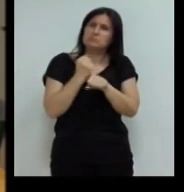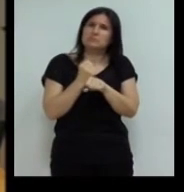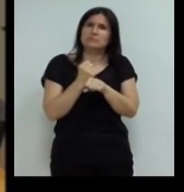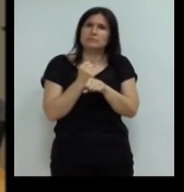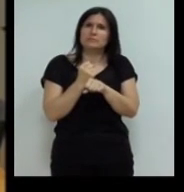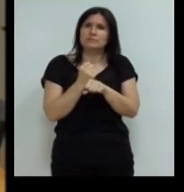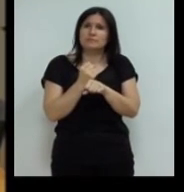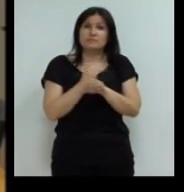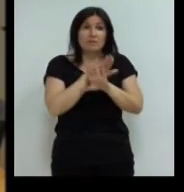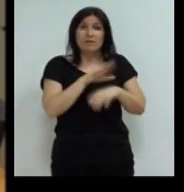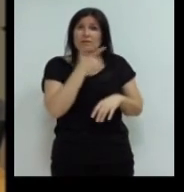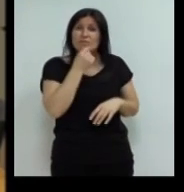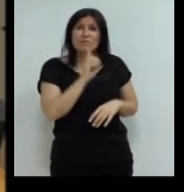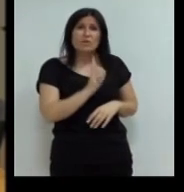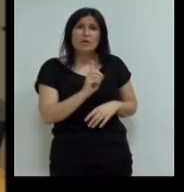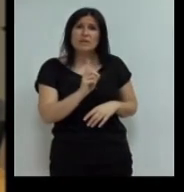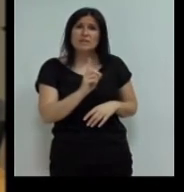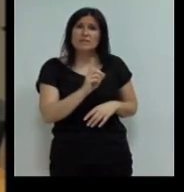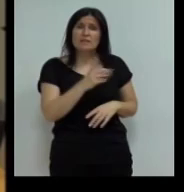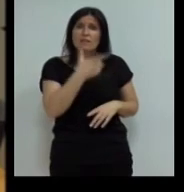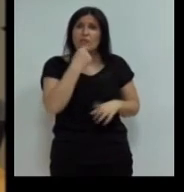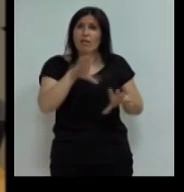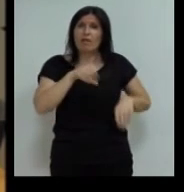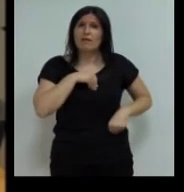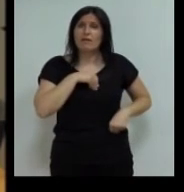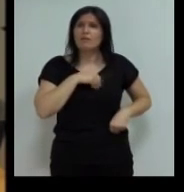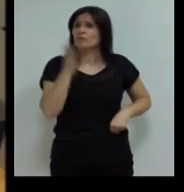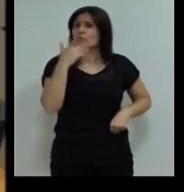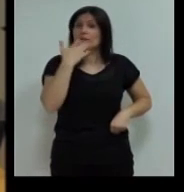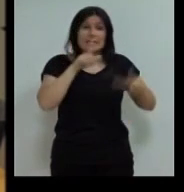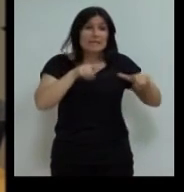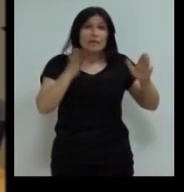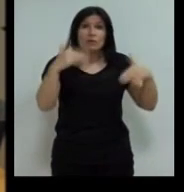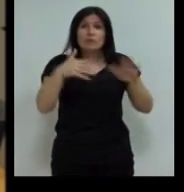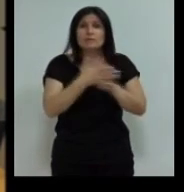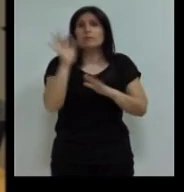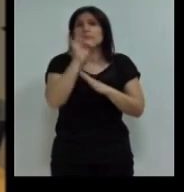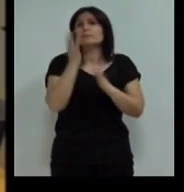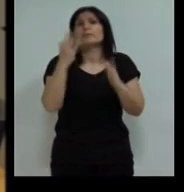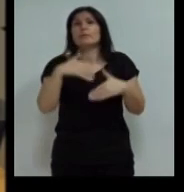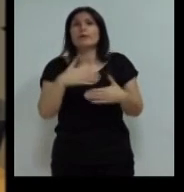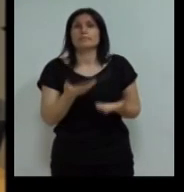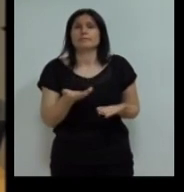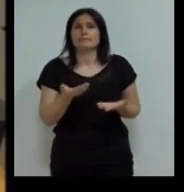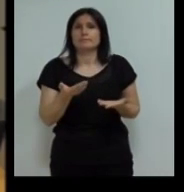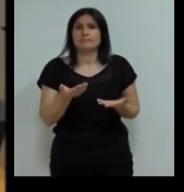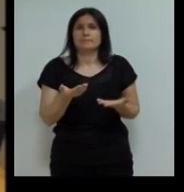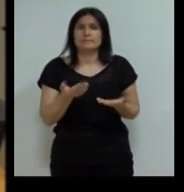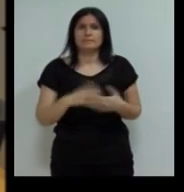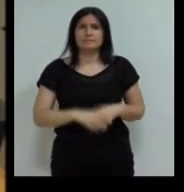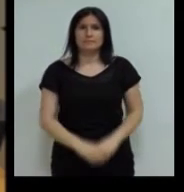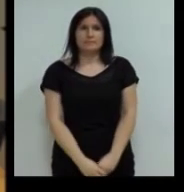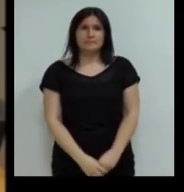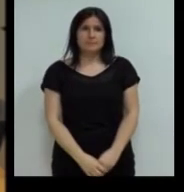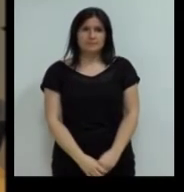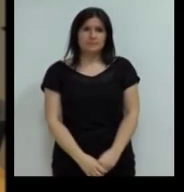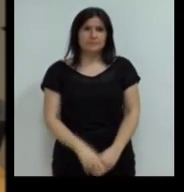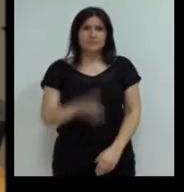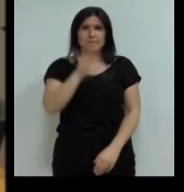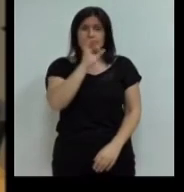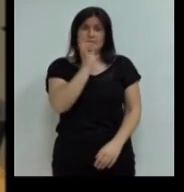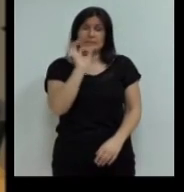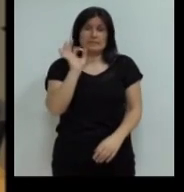No es tan fácil. No es tan fácil. No hay salas, no hay películas. No hay películas, no hay salas. Sí. Perfecto. Pues si